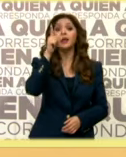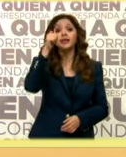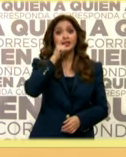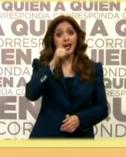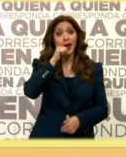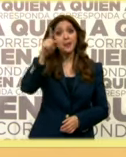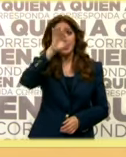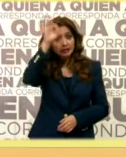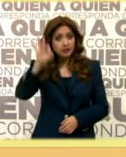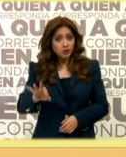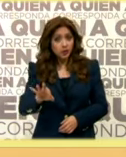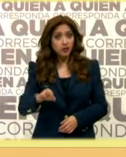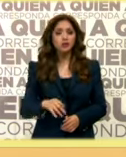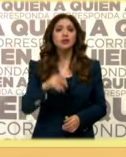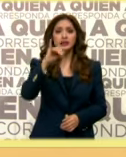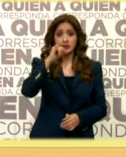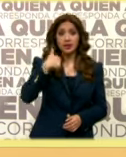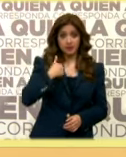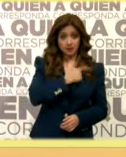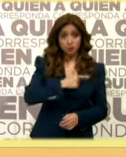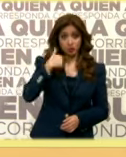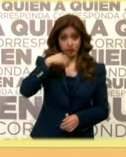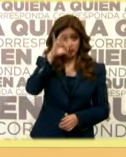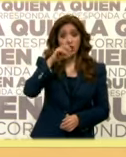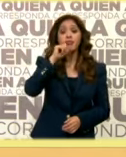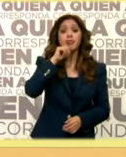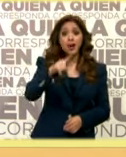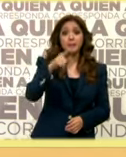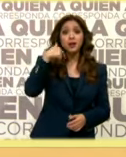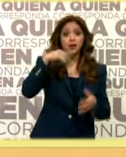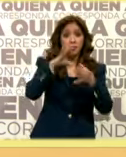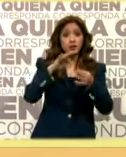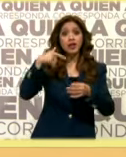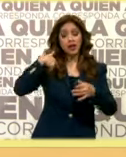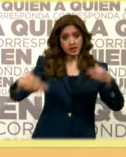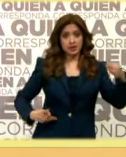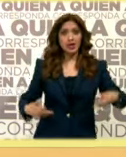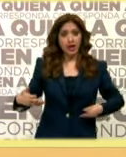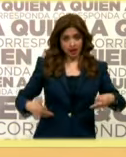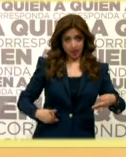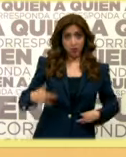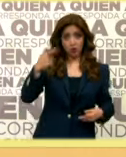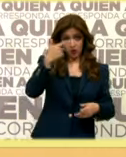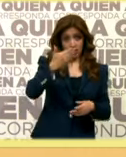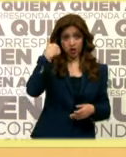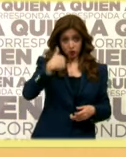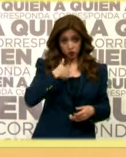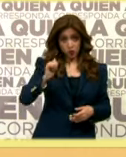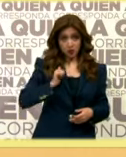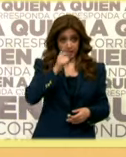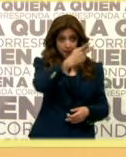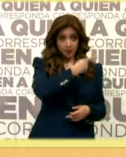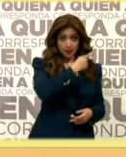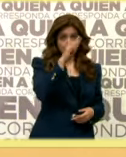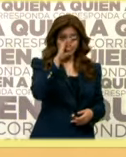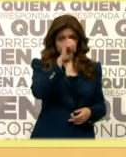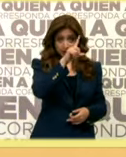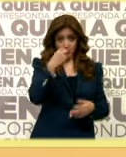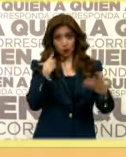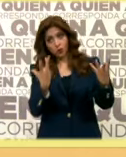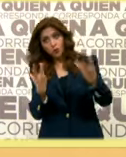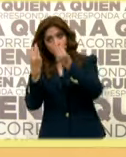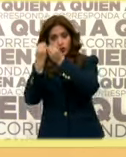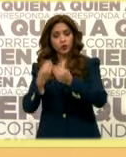Abud? Claro, me encantan los descuentos. Y a mí también me gusta mucho al teatro. Así claro. Es que me voy a llevar a Mellos el camello para el teatro.